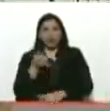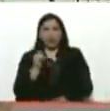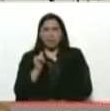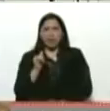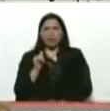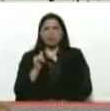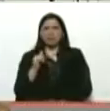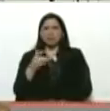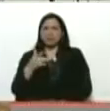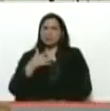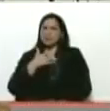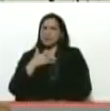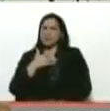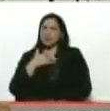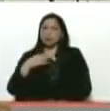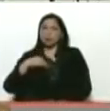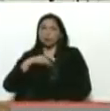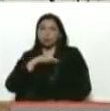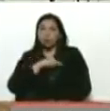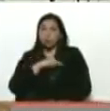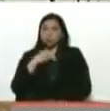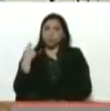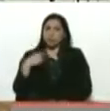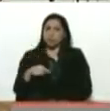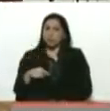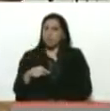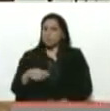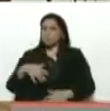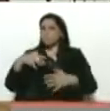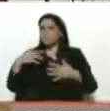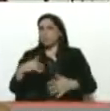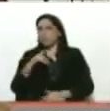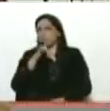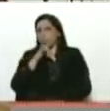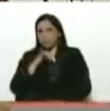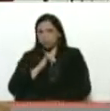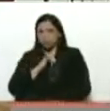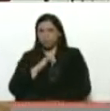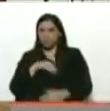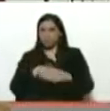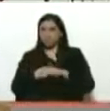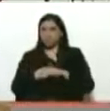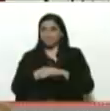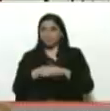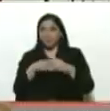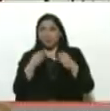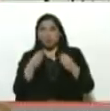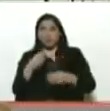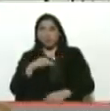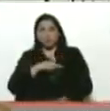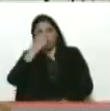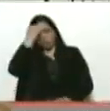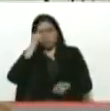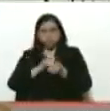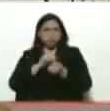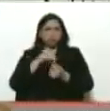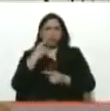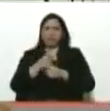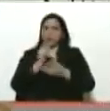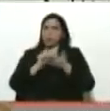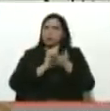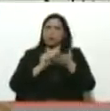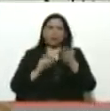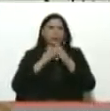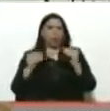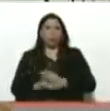percibido que nosotros teníamos mucha información, mucha. Como nosotros somos brutos, tenemos que anotar todo,